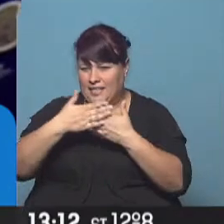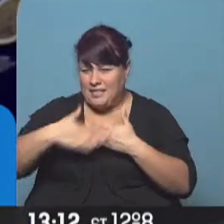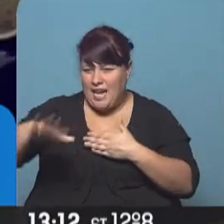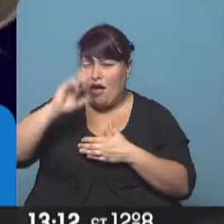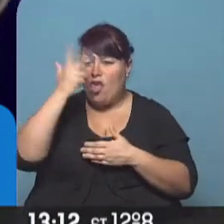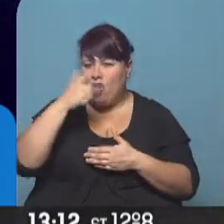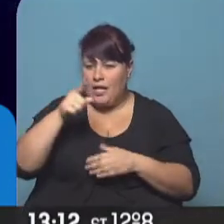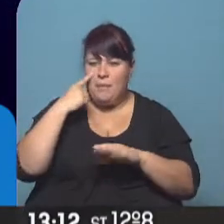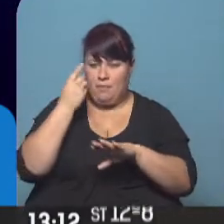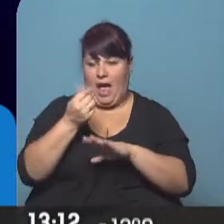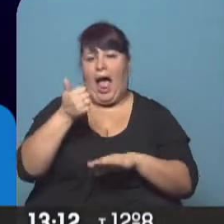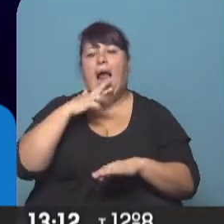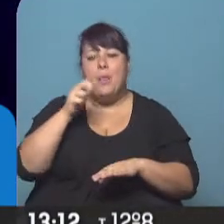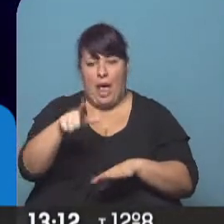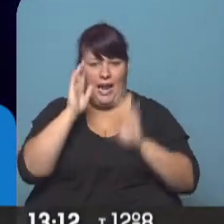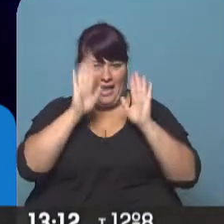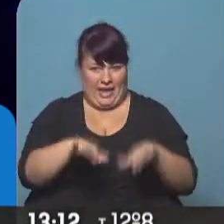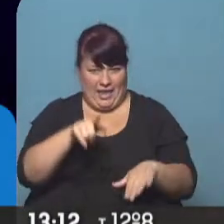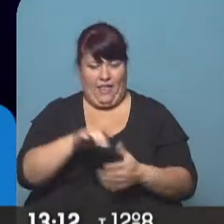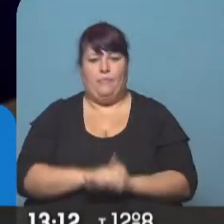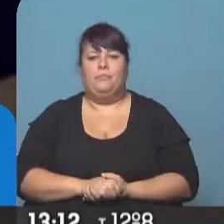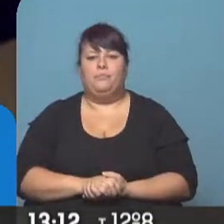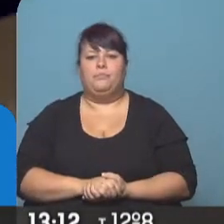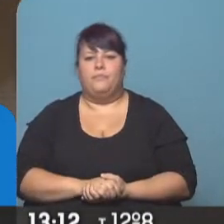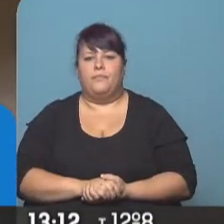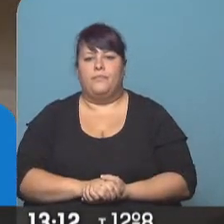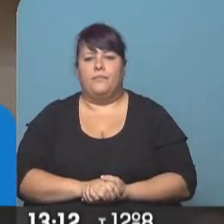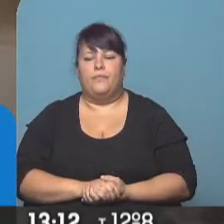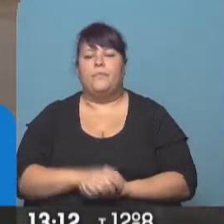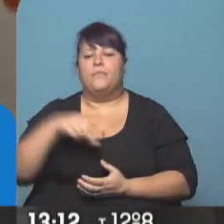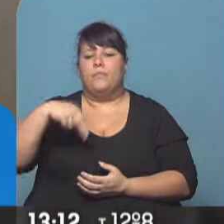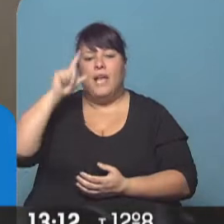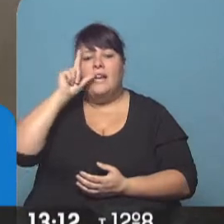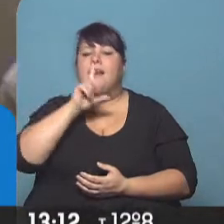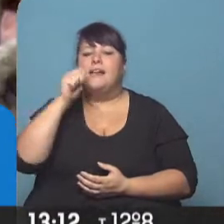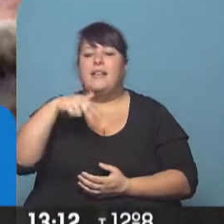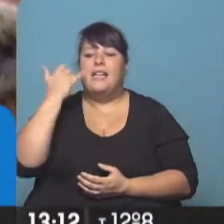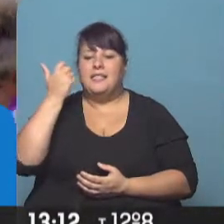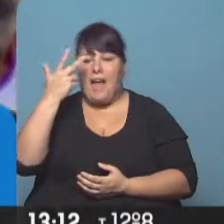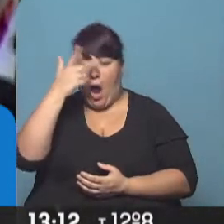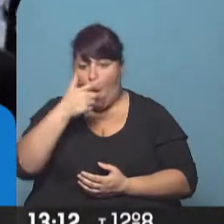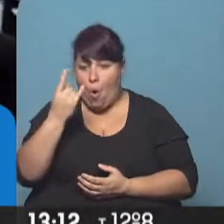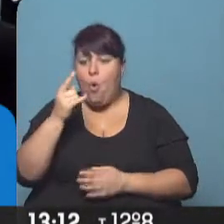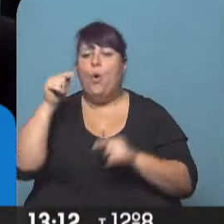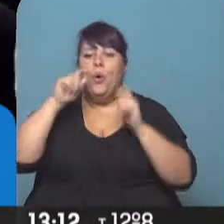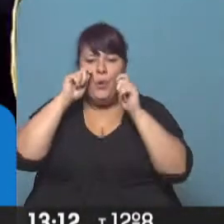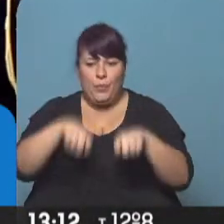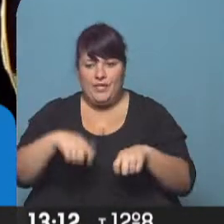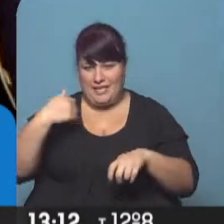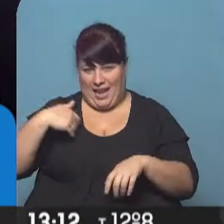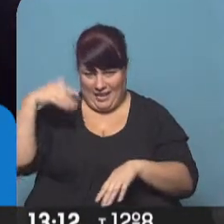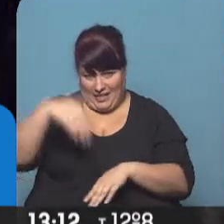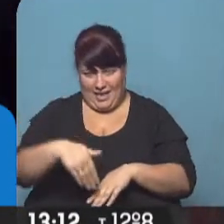al hotel donde, el Hotel Alvear, donde se va a alojar. Benjamín Netanyahu se encuentra entonces de visita en